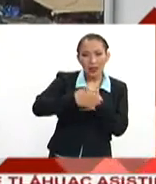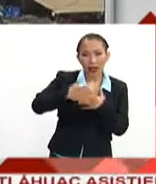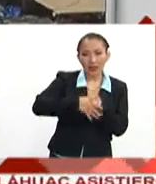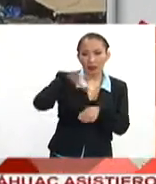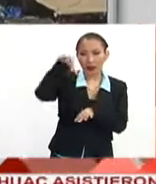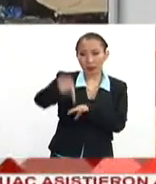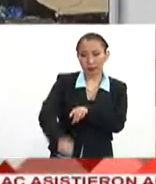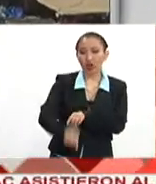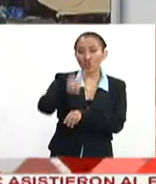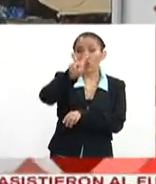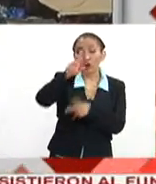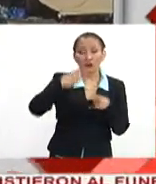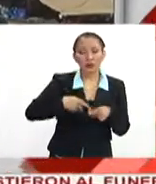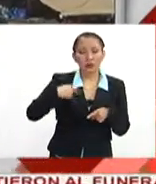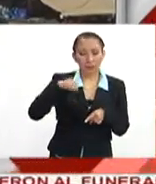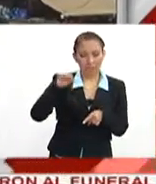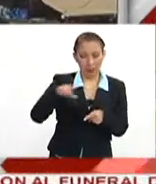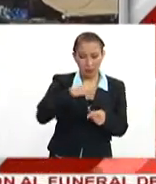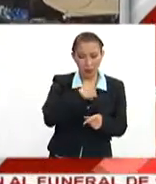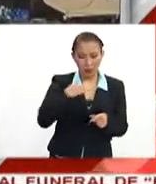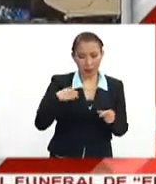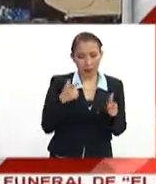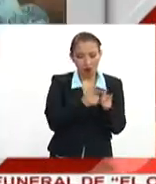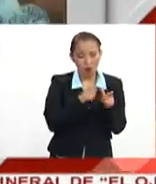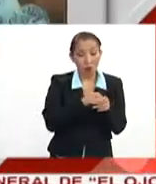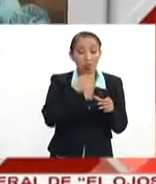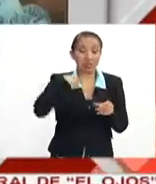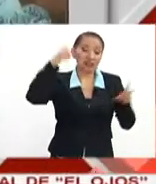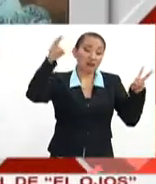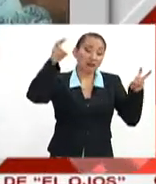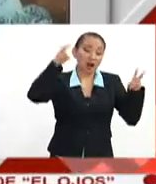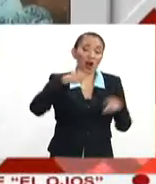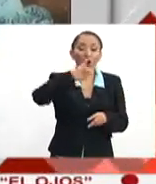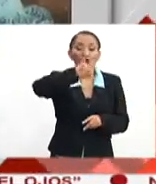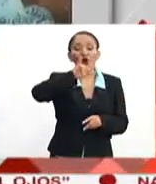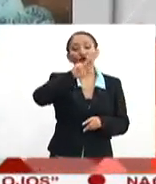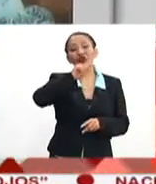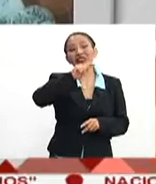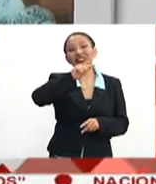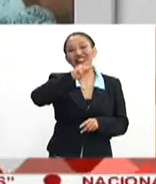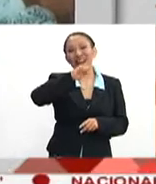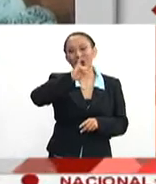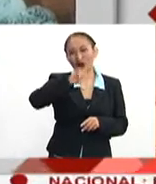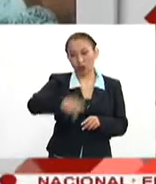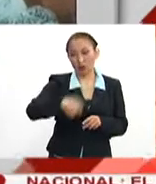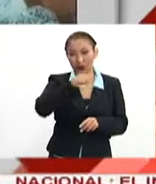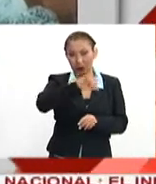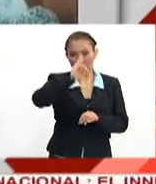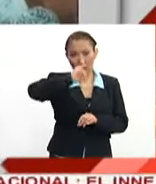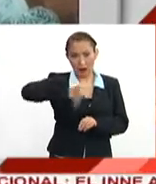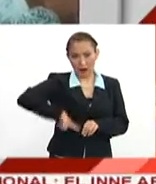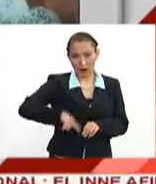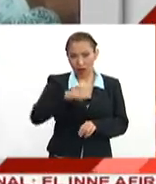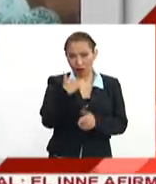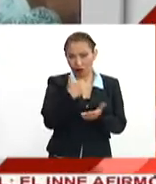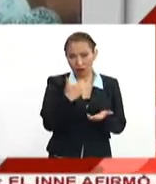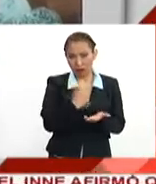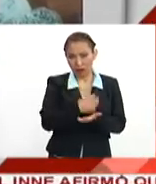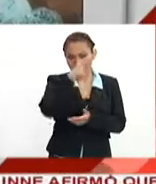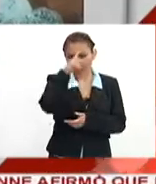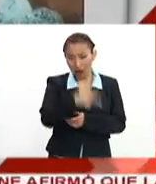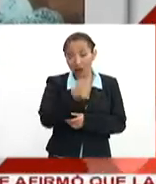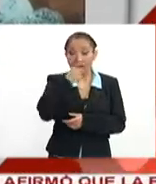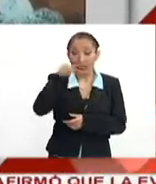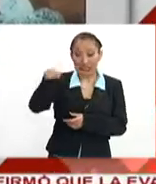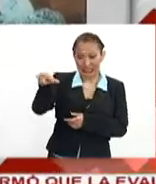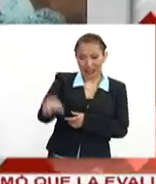sobre la detención de 2 presuntos integrantes de los que se hicieron llamar los justicieros, el jefe de gobierno Miguel Ángel Mancera dio a conocer que el